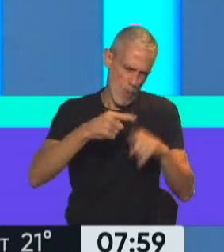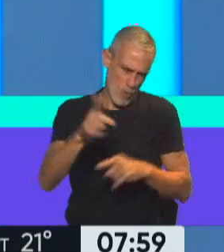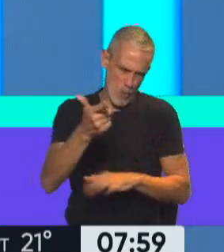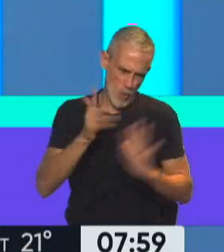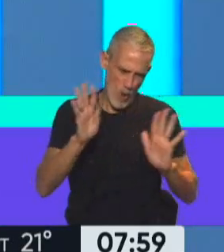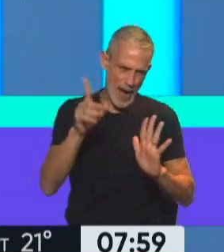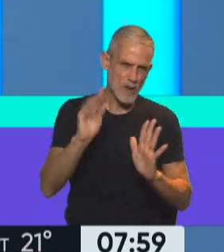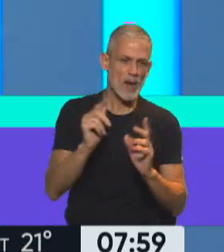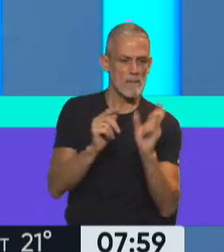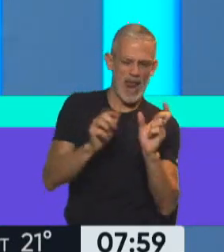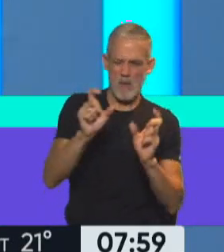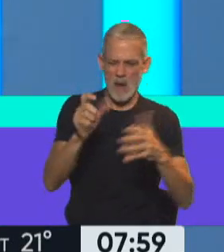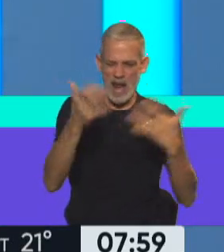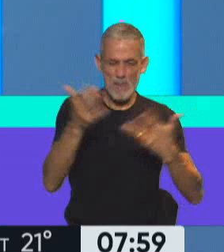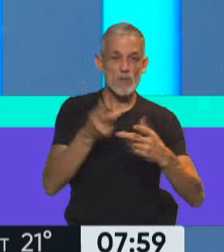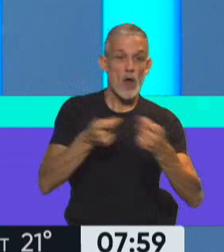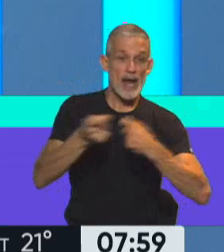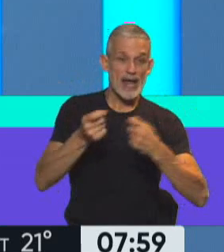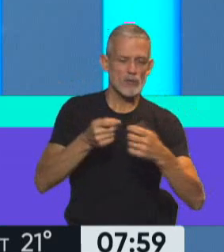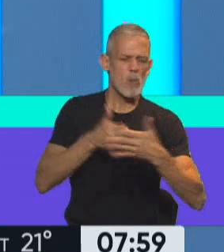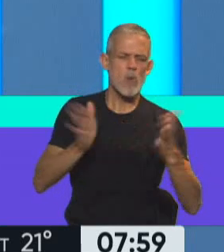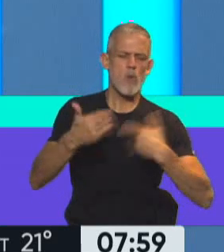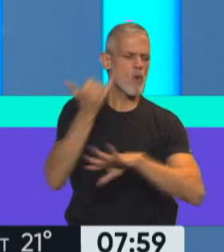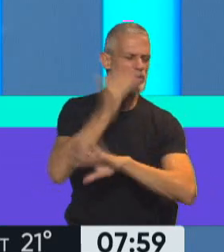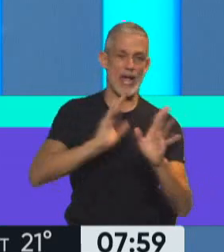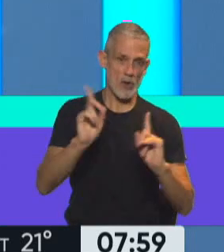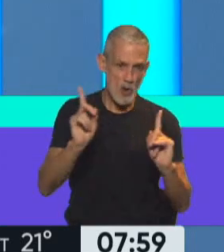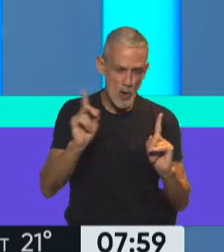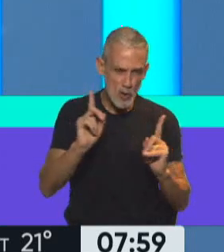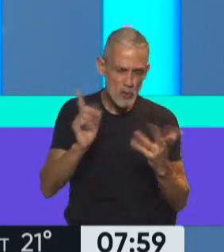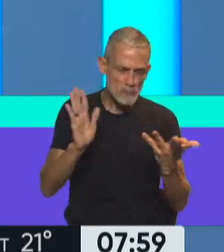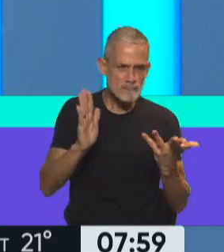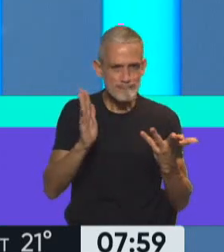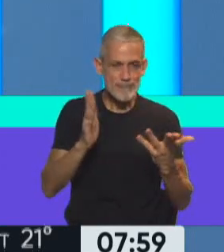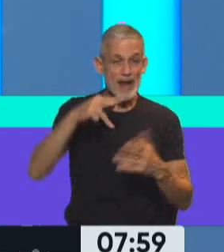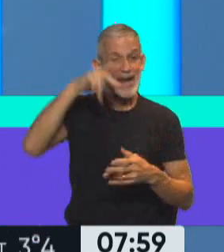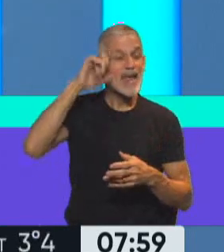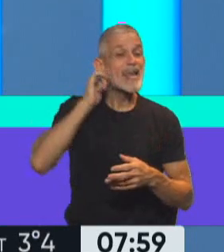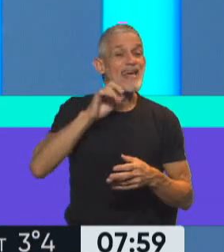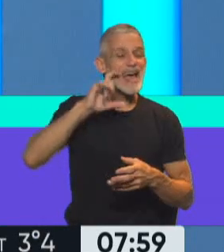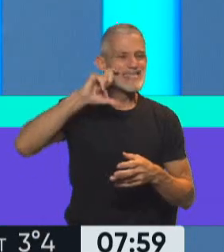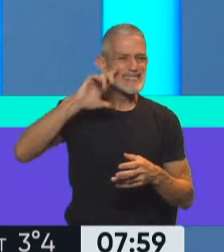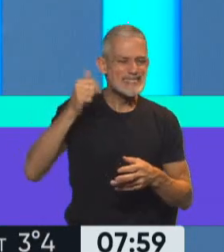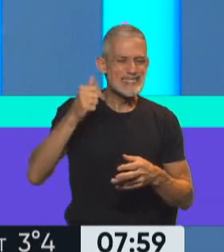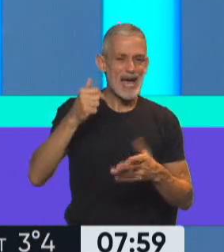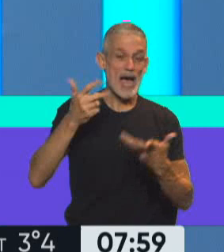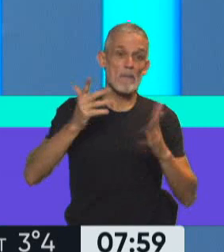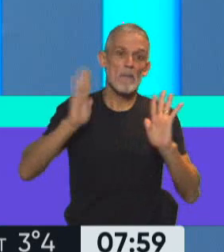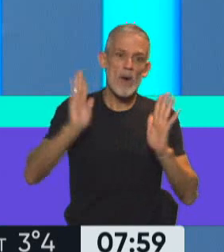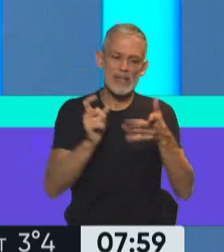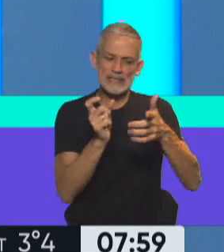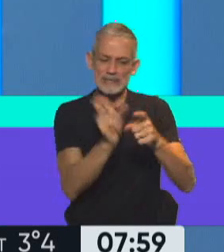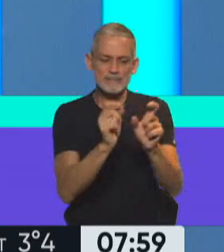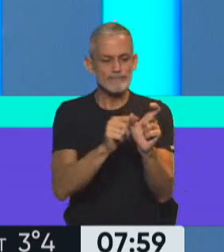que estén las negociaciones cerradas. Sí es cierto que esta negligencia que podría ocurrir